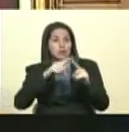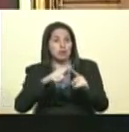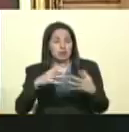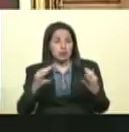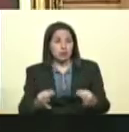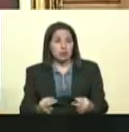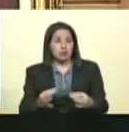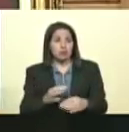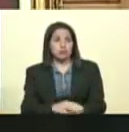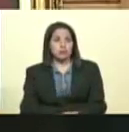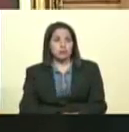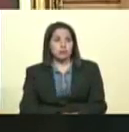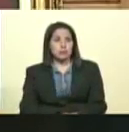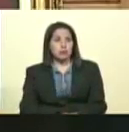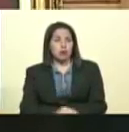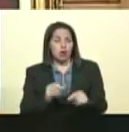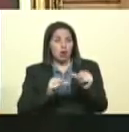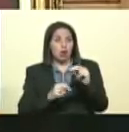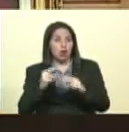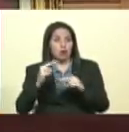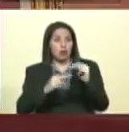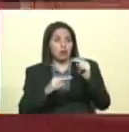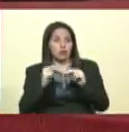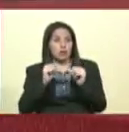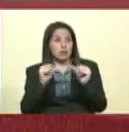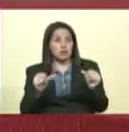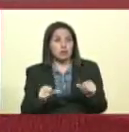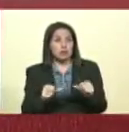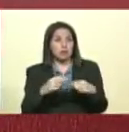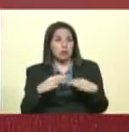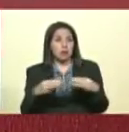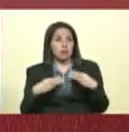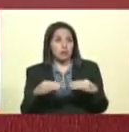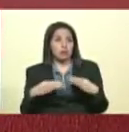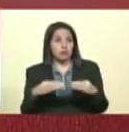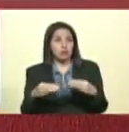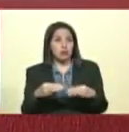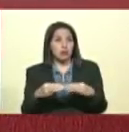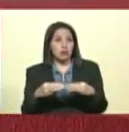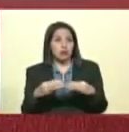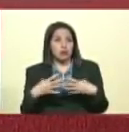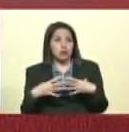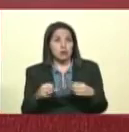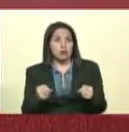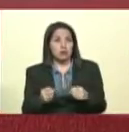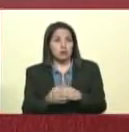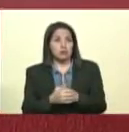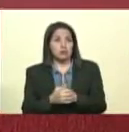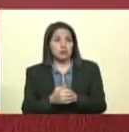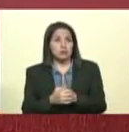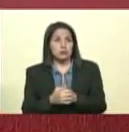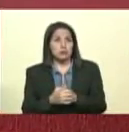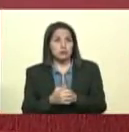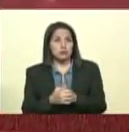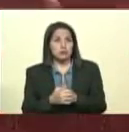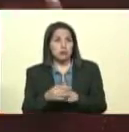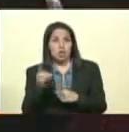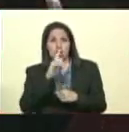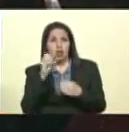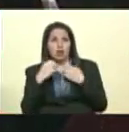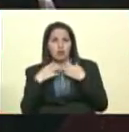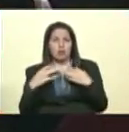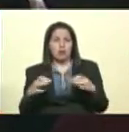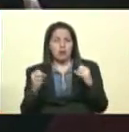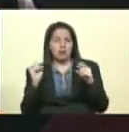El objetivo es construir el sistema público de salud. No perdamos nunca el